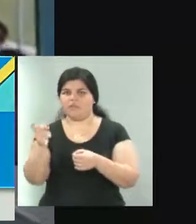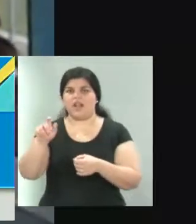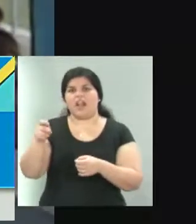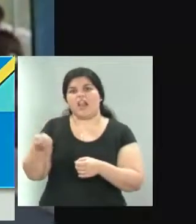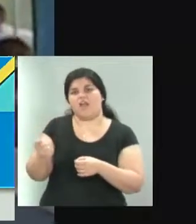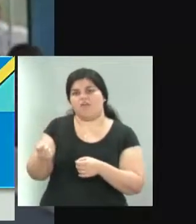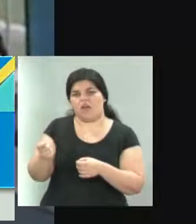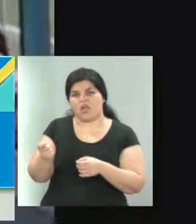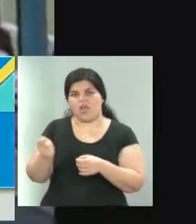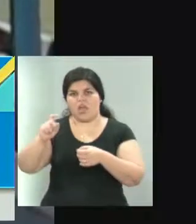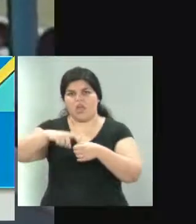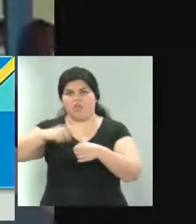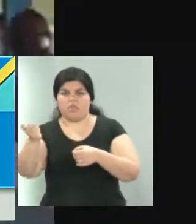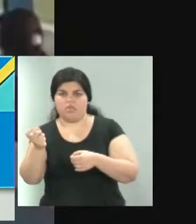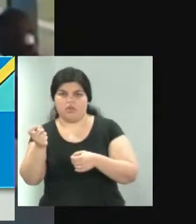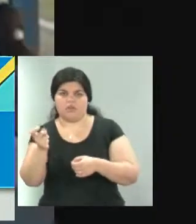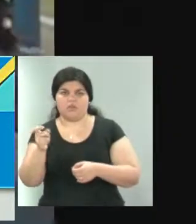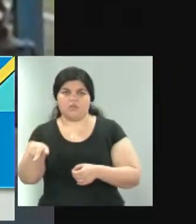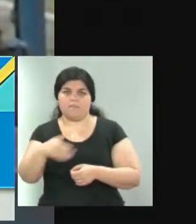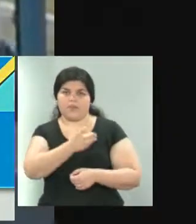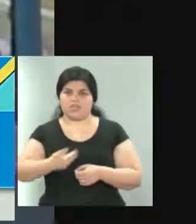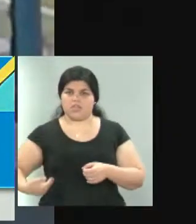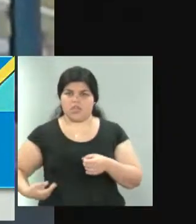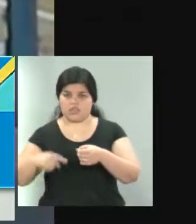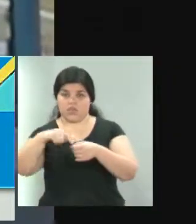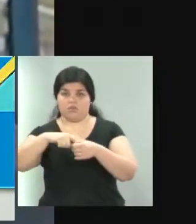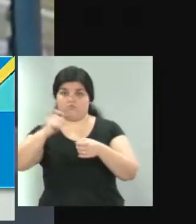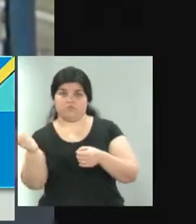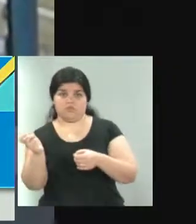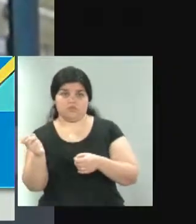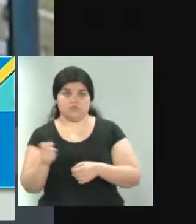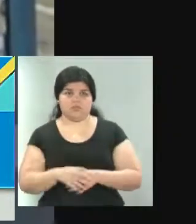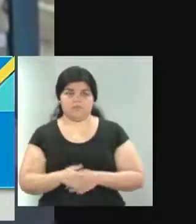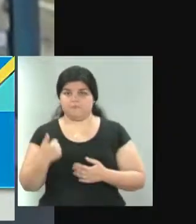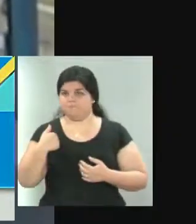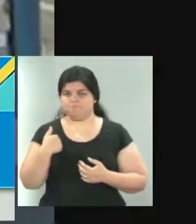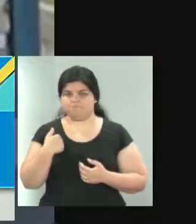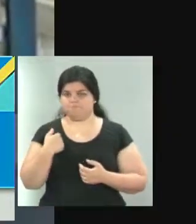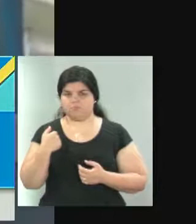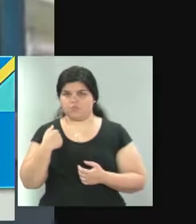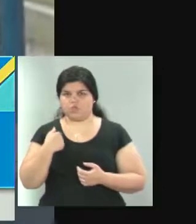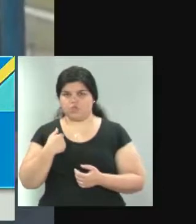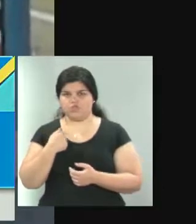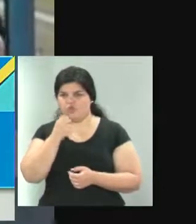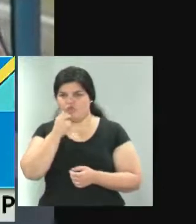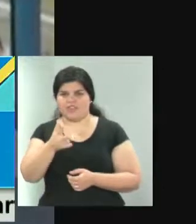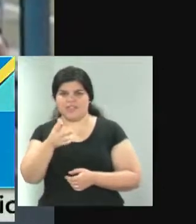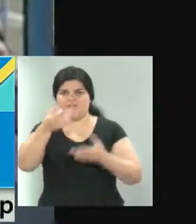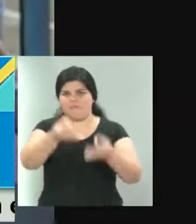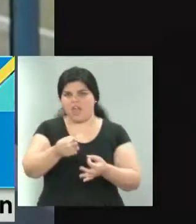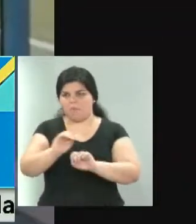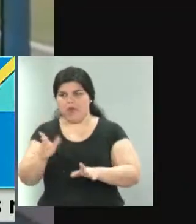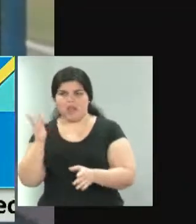presidente desafilia a Lavalle. La verdad que no soy quien, porque no juzgo yo si está bien o está